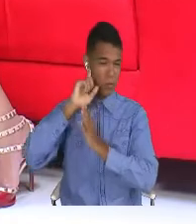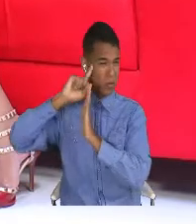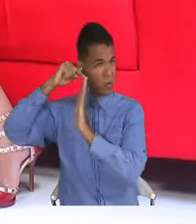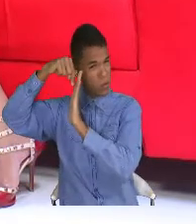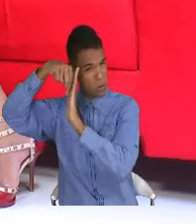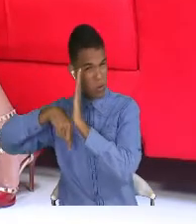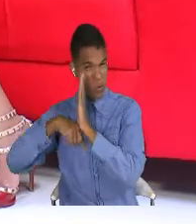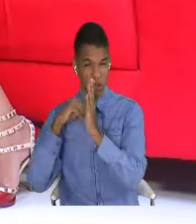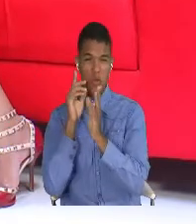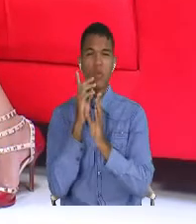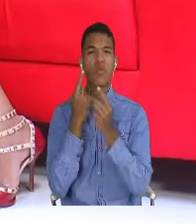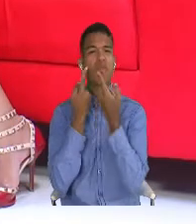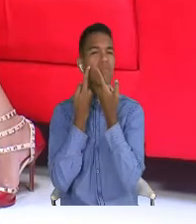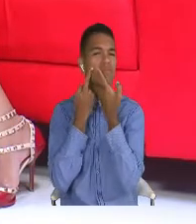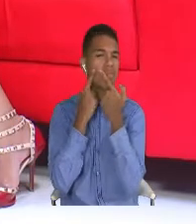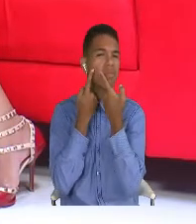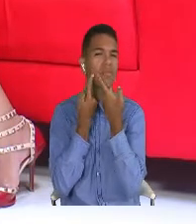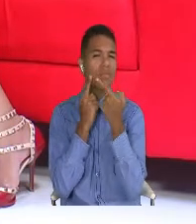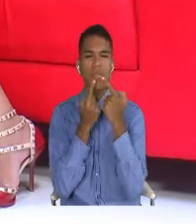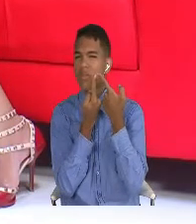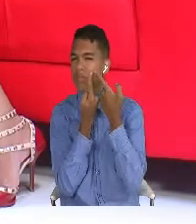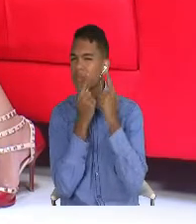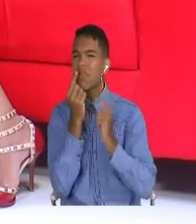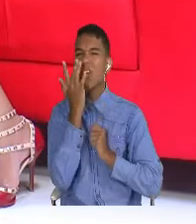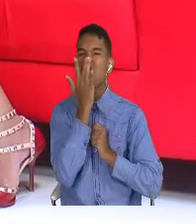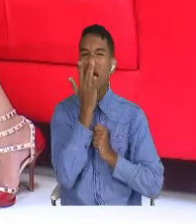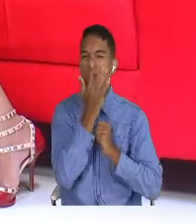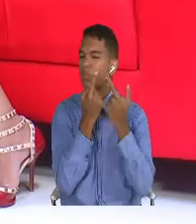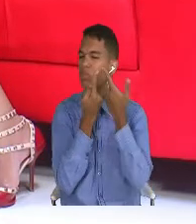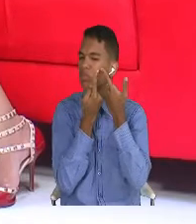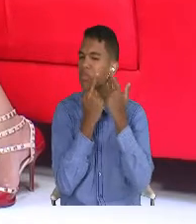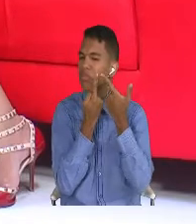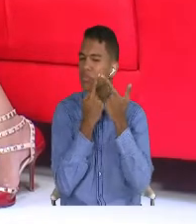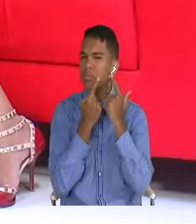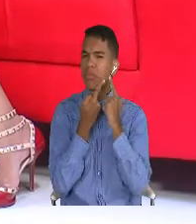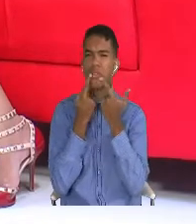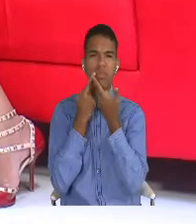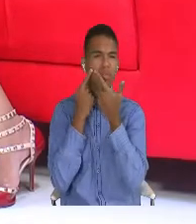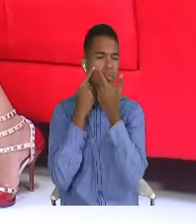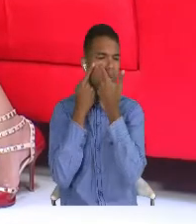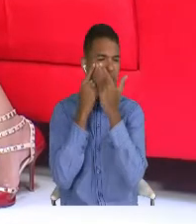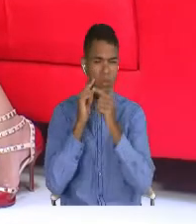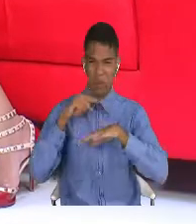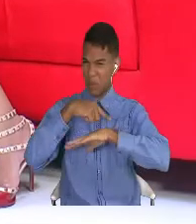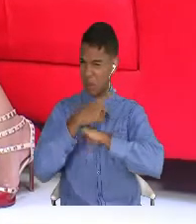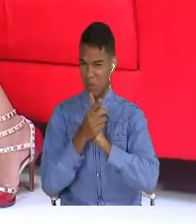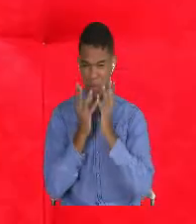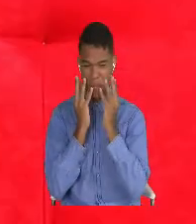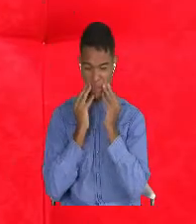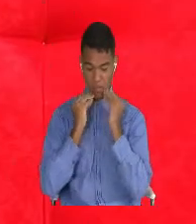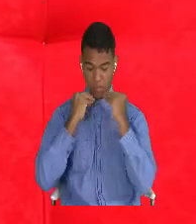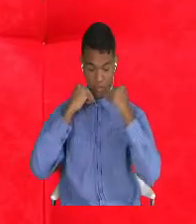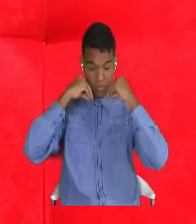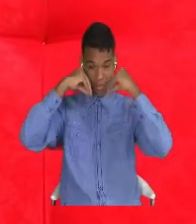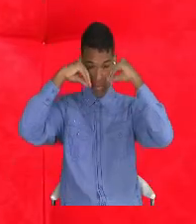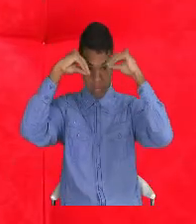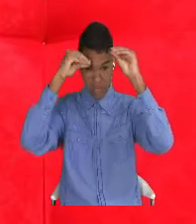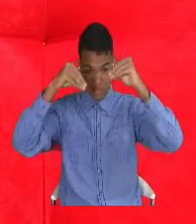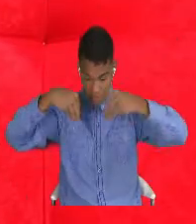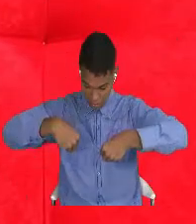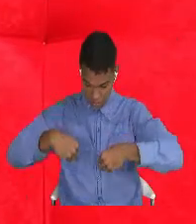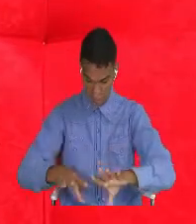retiramos puntos negros y hacemos extracción de las células muertas. Manejamos todo lo que es el vapor